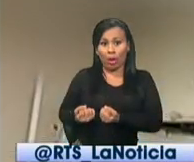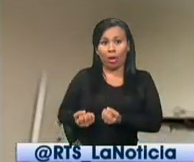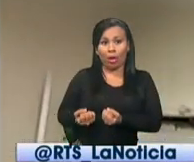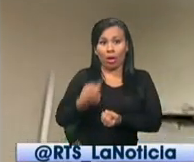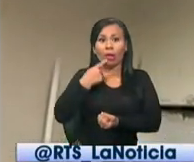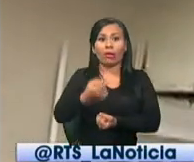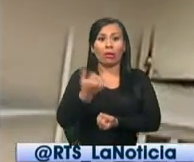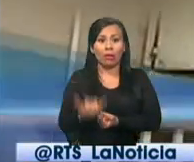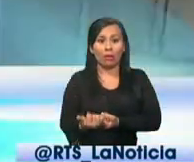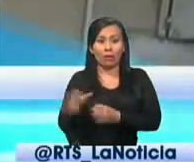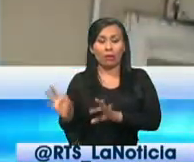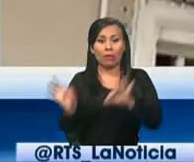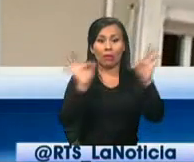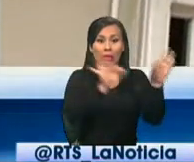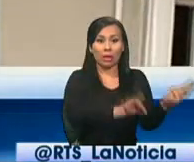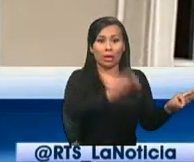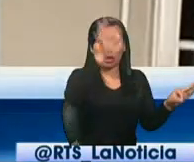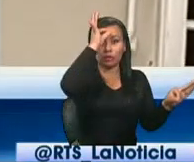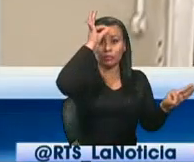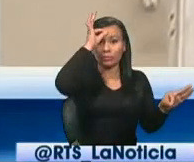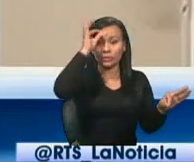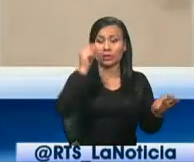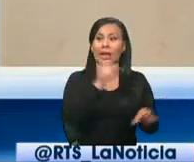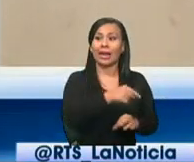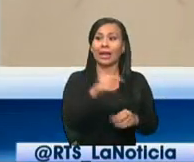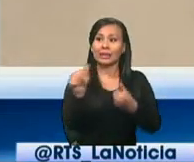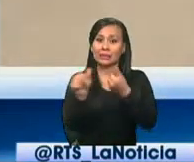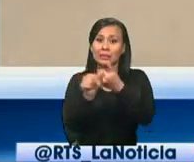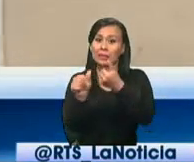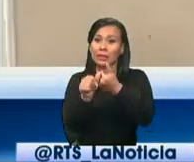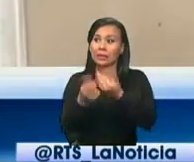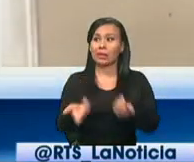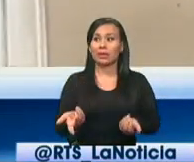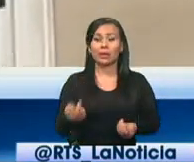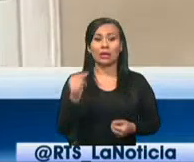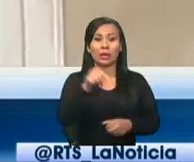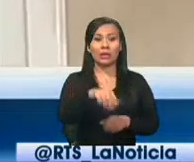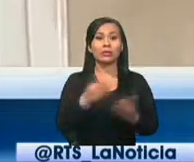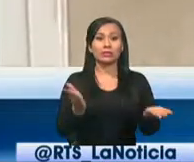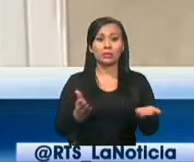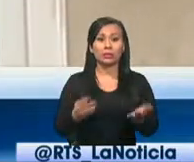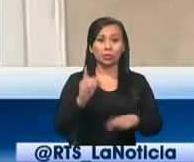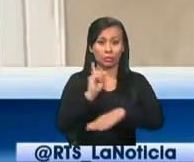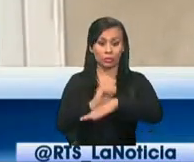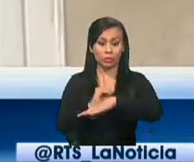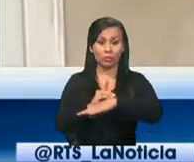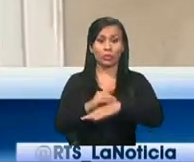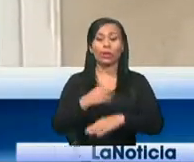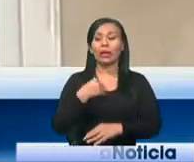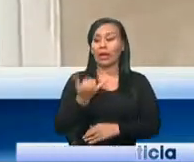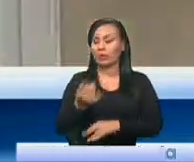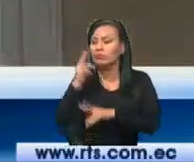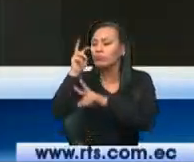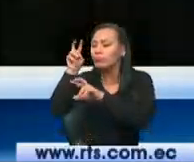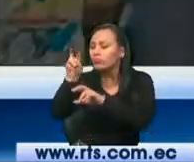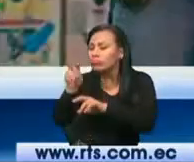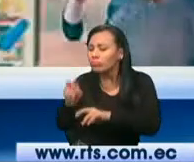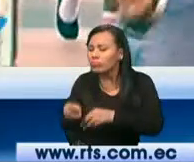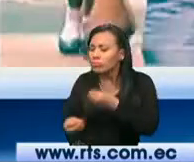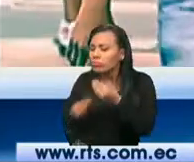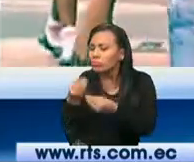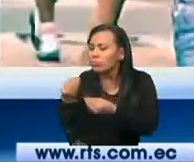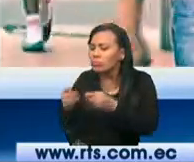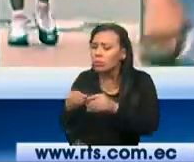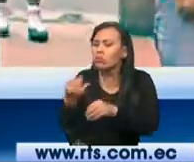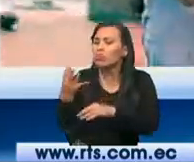fue trasladada hasta una casa de salud cercana, en donde los médicos todavía están valorando su estado de salud. Hasta el